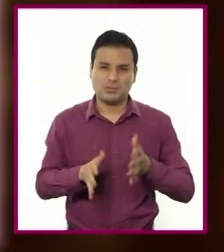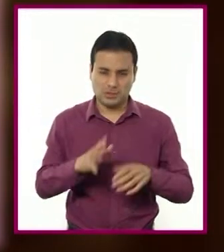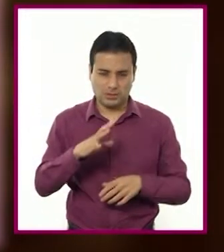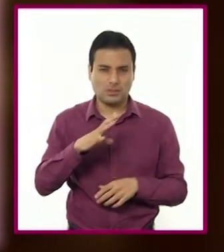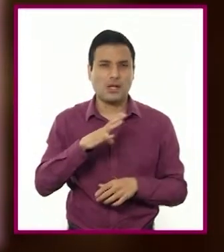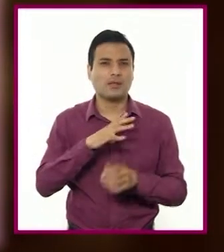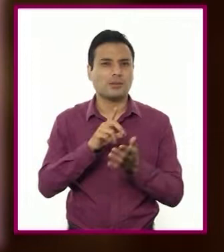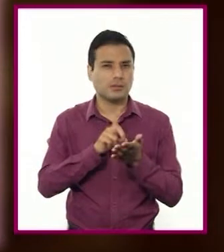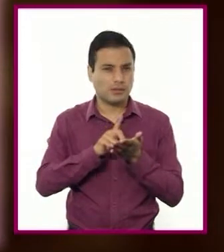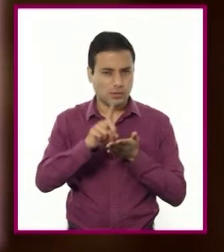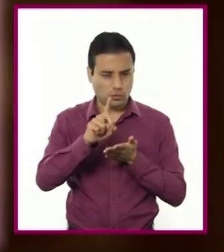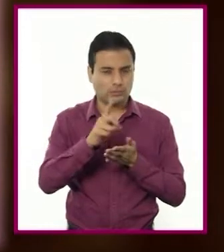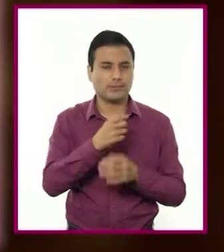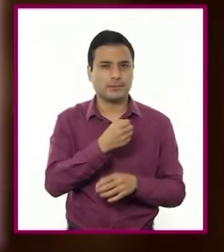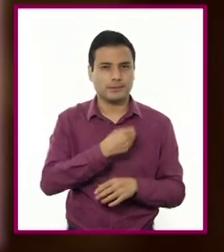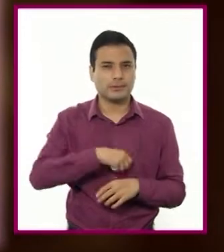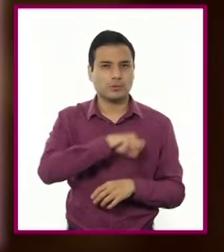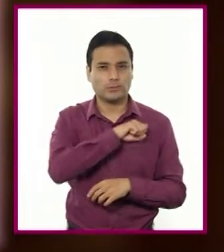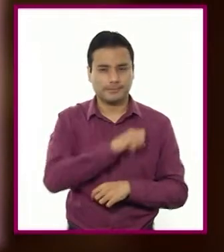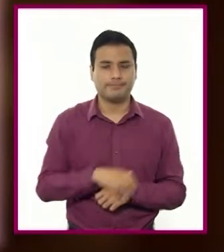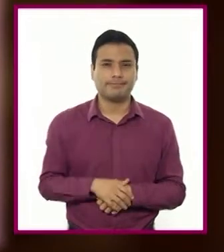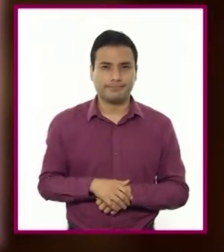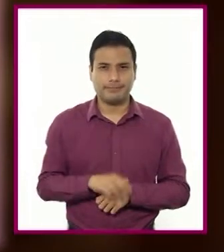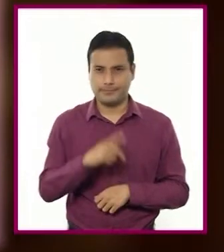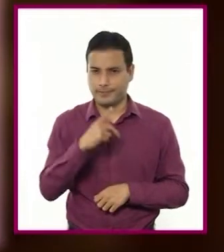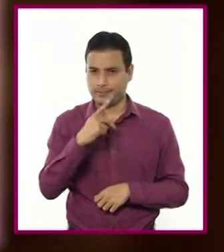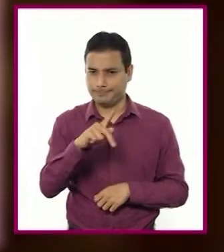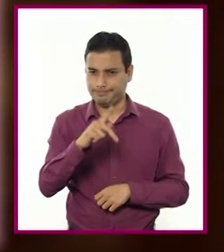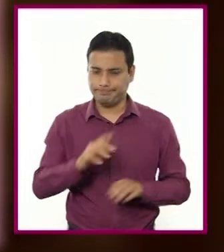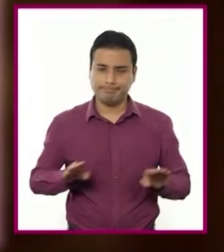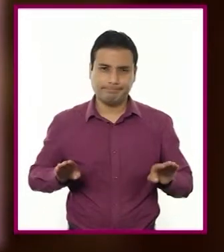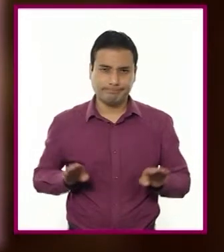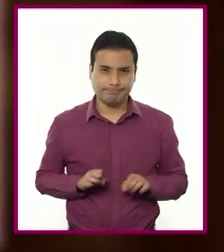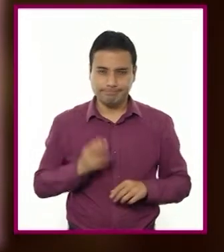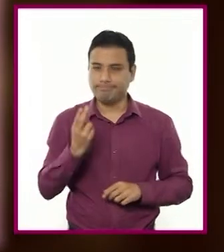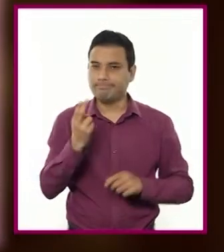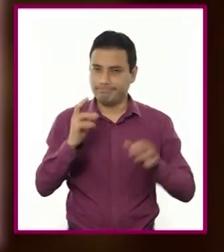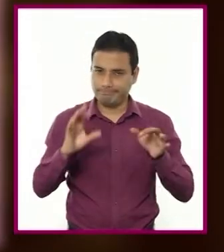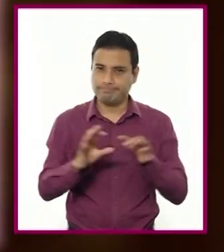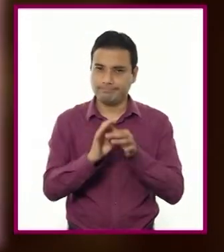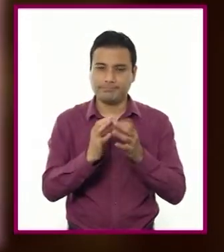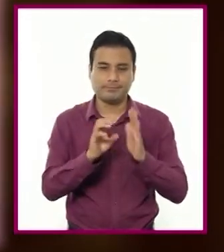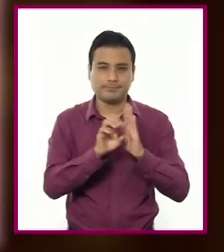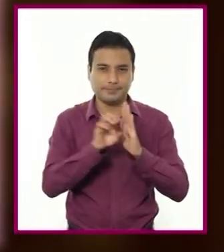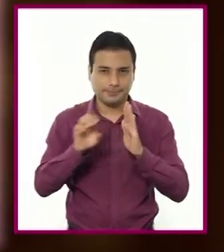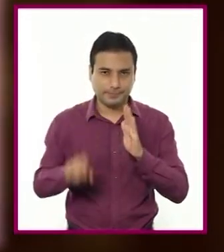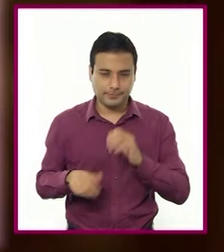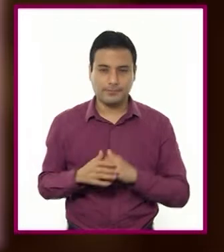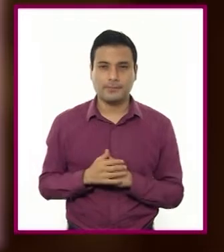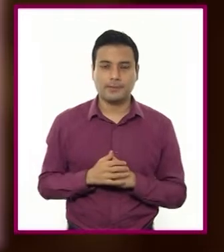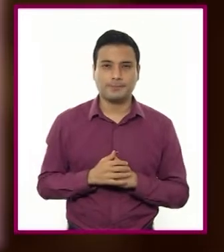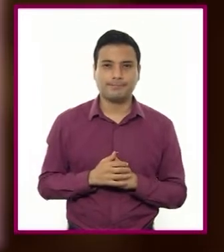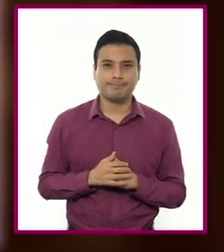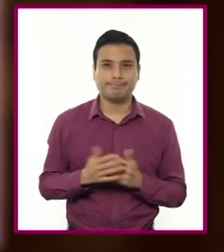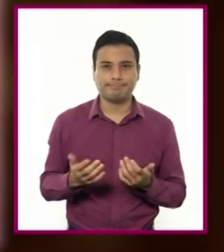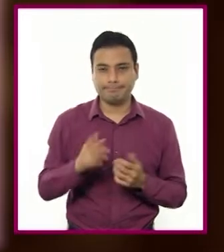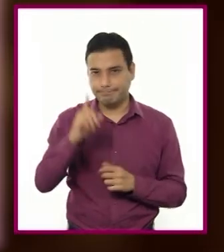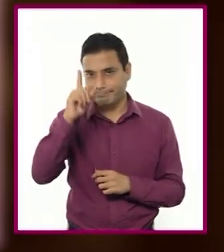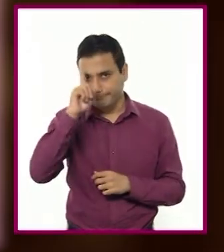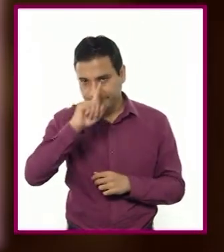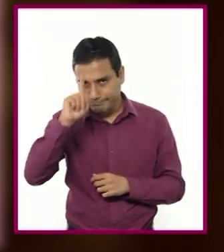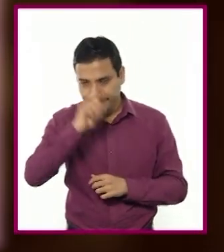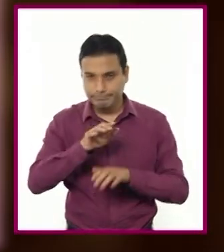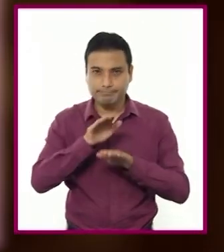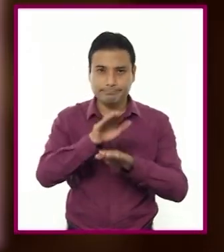este derecho y que existen necesidades particulares que deben atenderse. Por ejemplo, recibir orientación sobre su